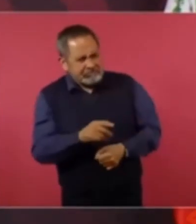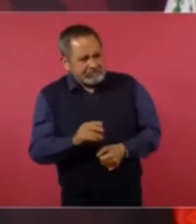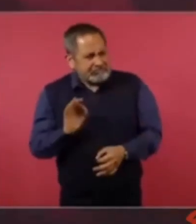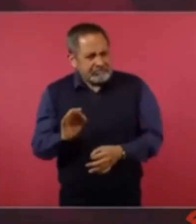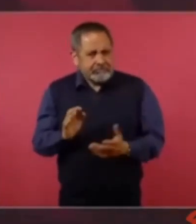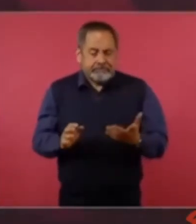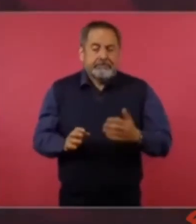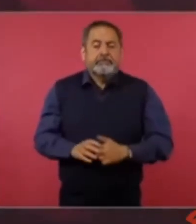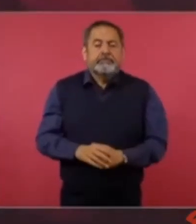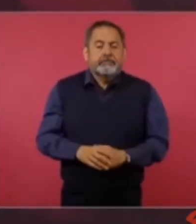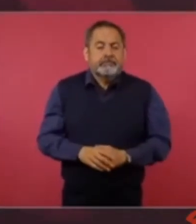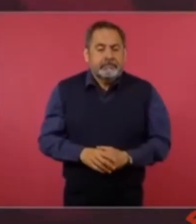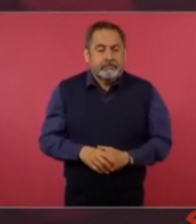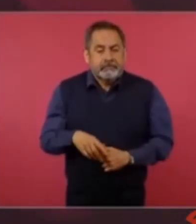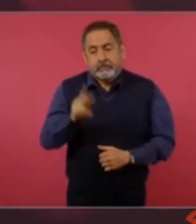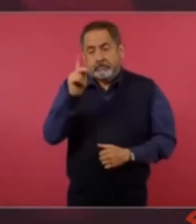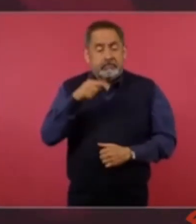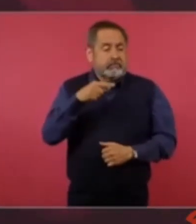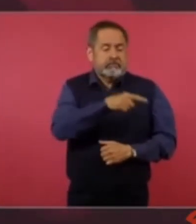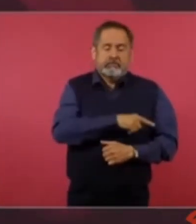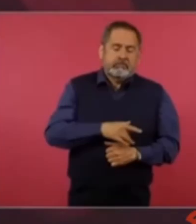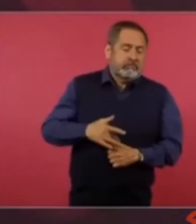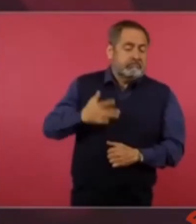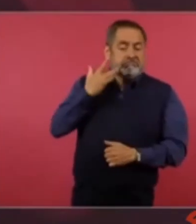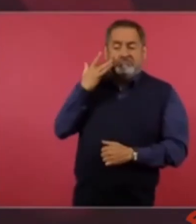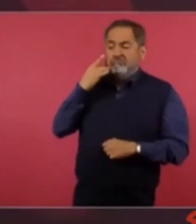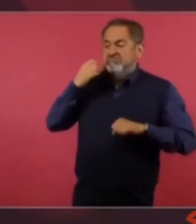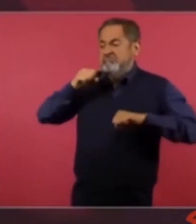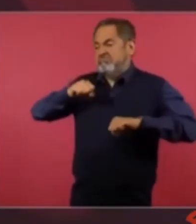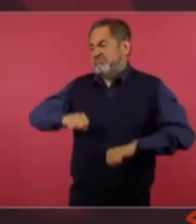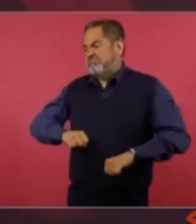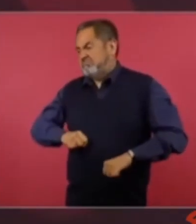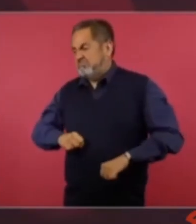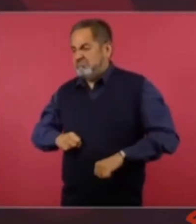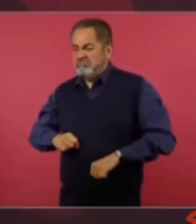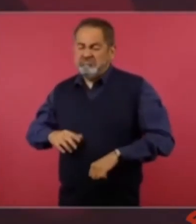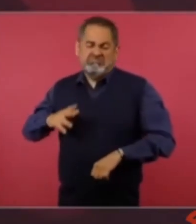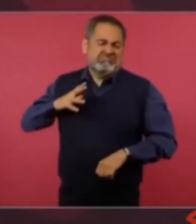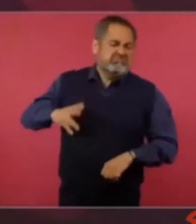Ah, pero como son tan prepotentes, arrogantes,